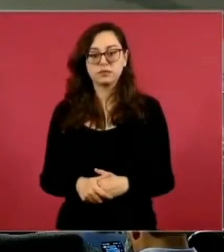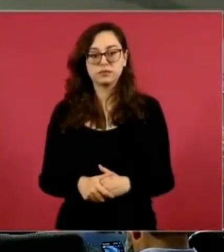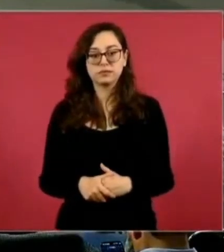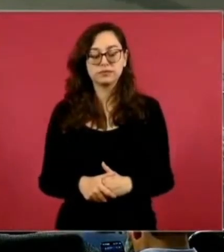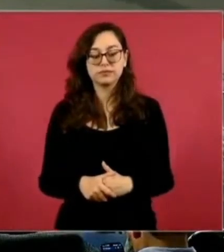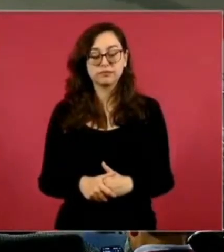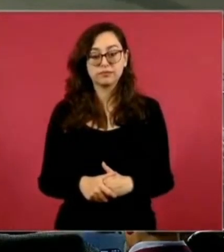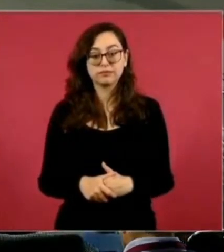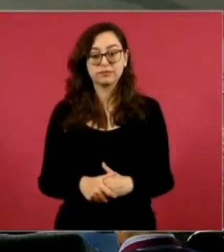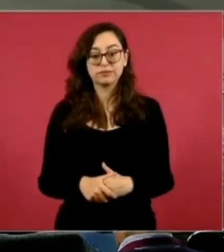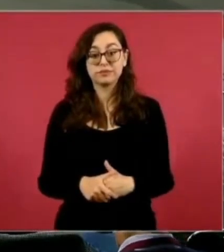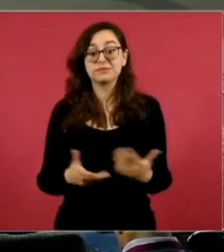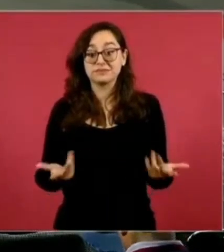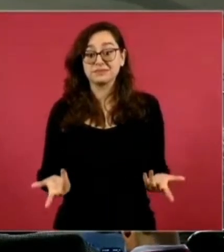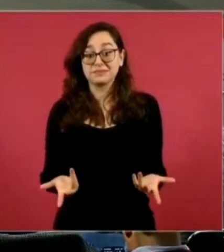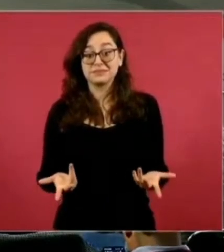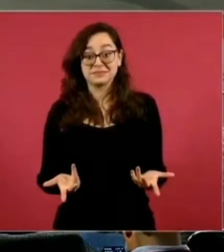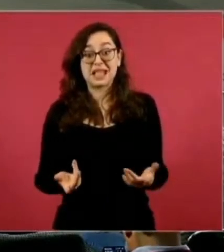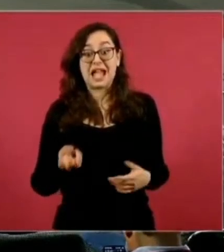Ese era Daniel.